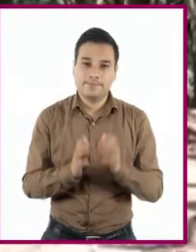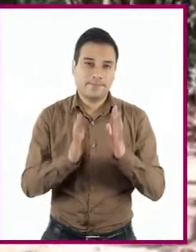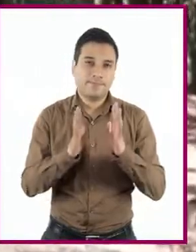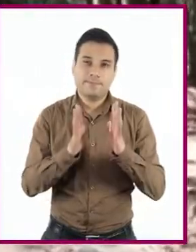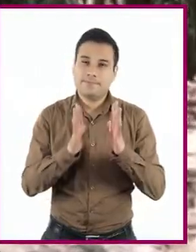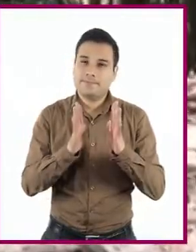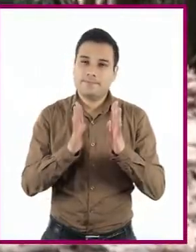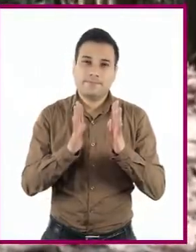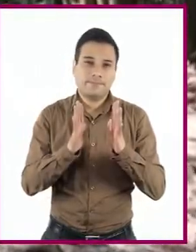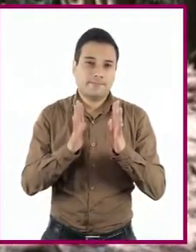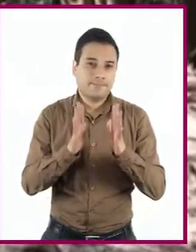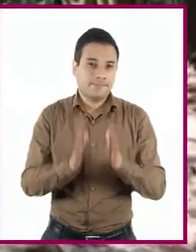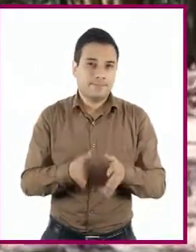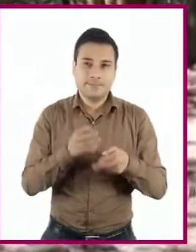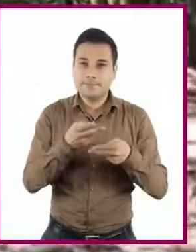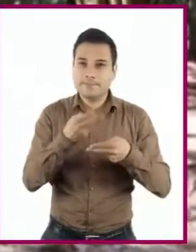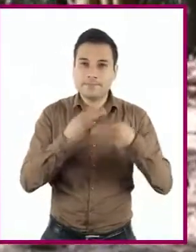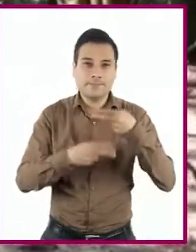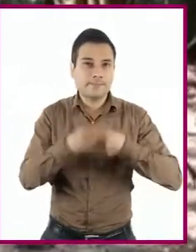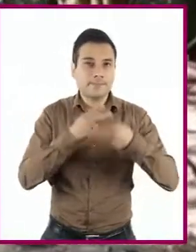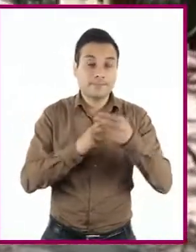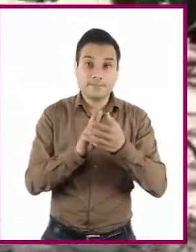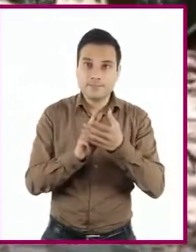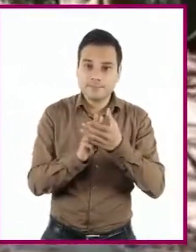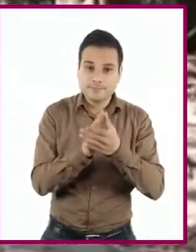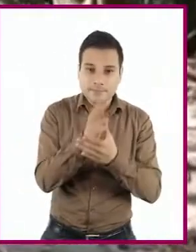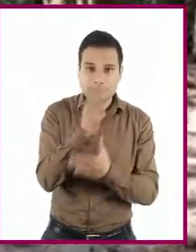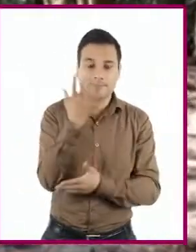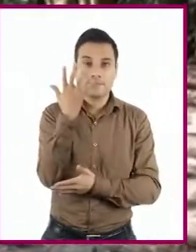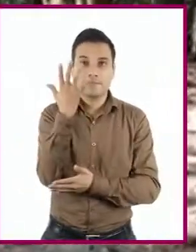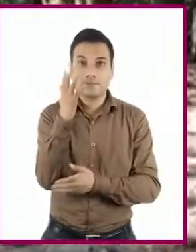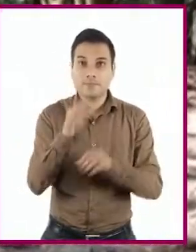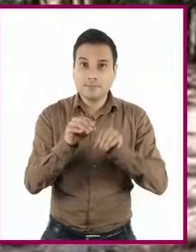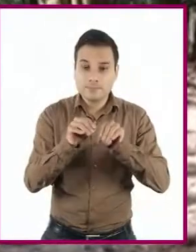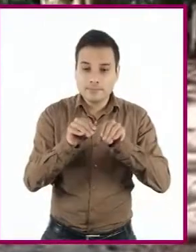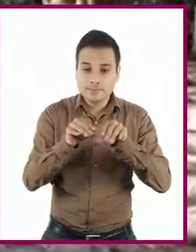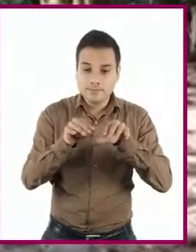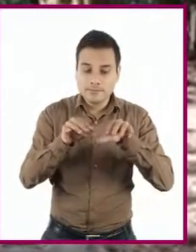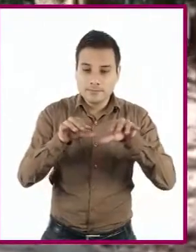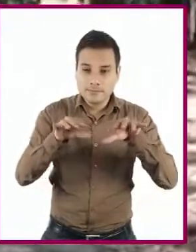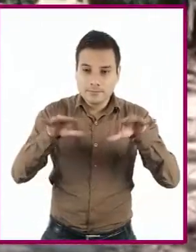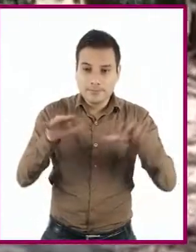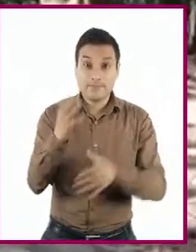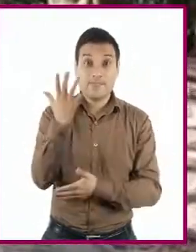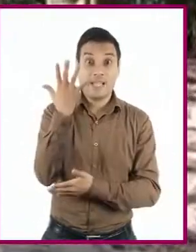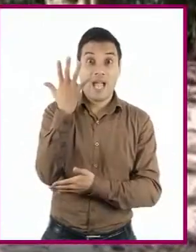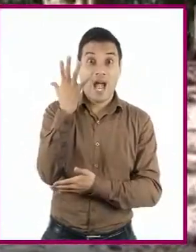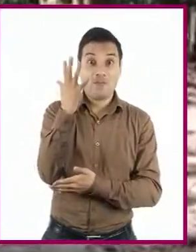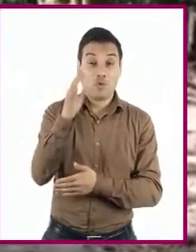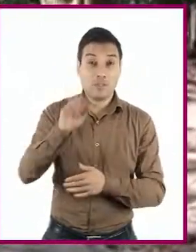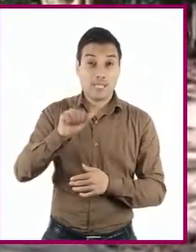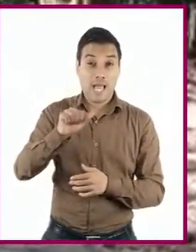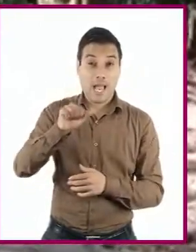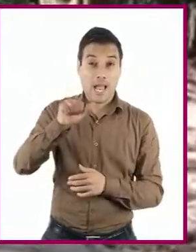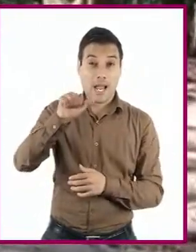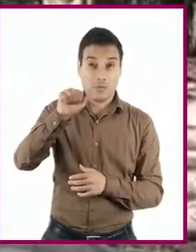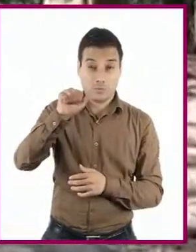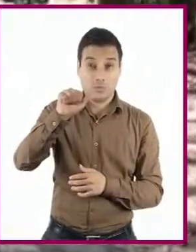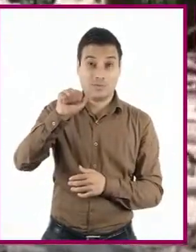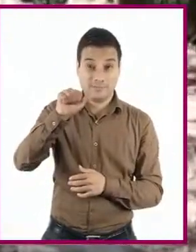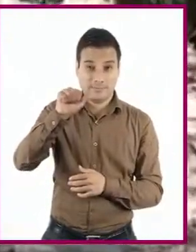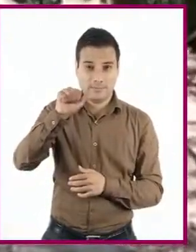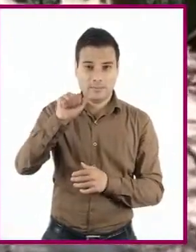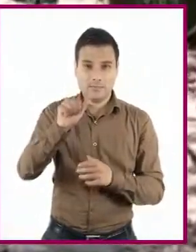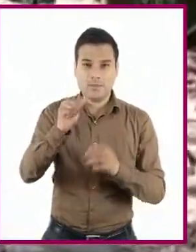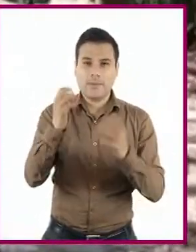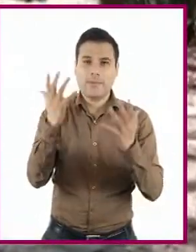invadidas por la misma naturaleza. Algunos árboles inmensos se